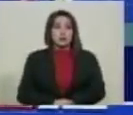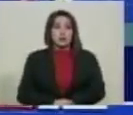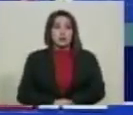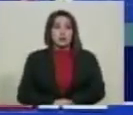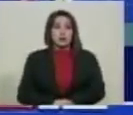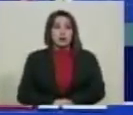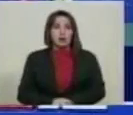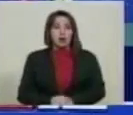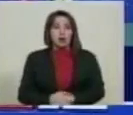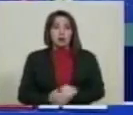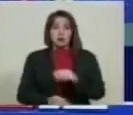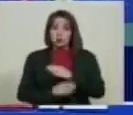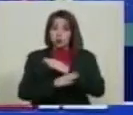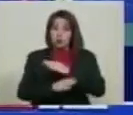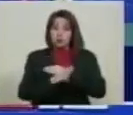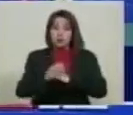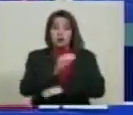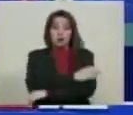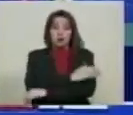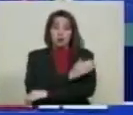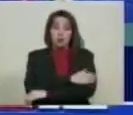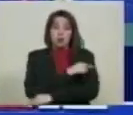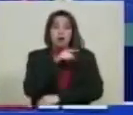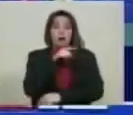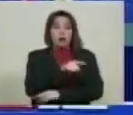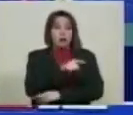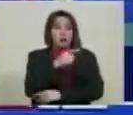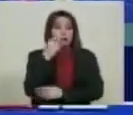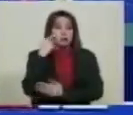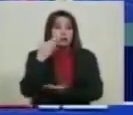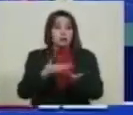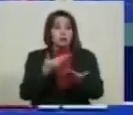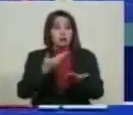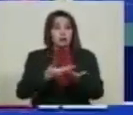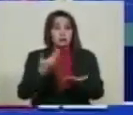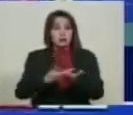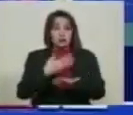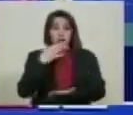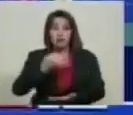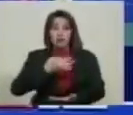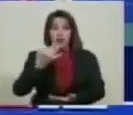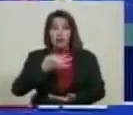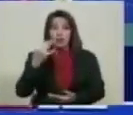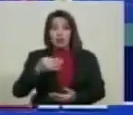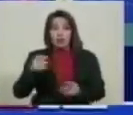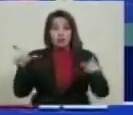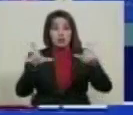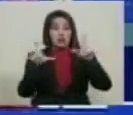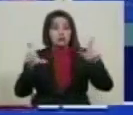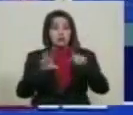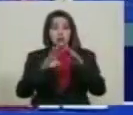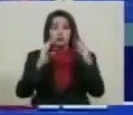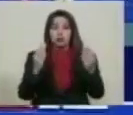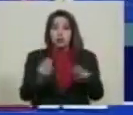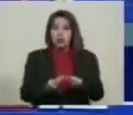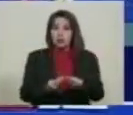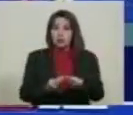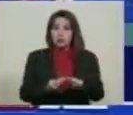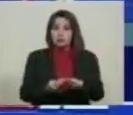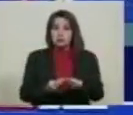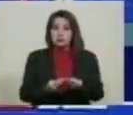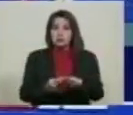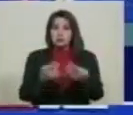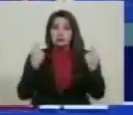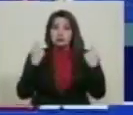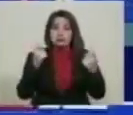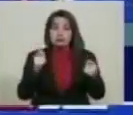Y todavía esa derecha es testigo en vivo y directo por televisión mundial del intento